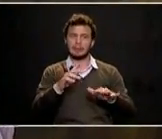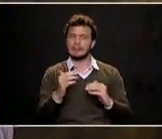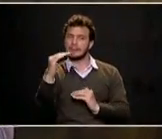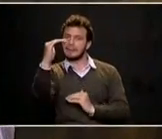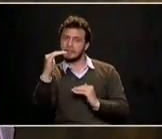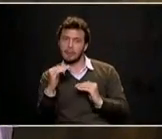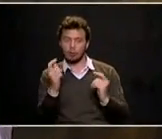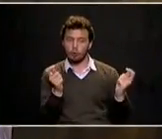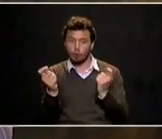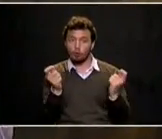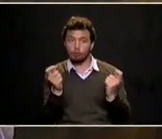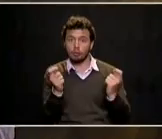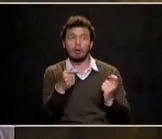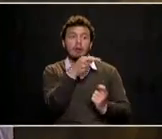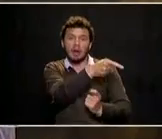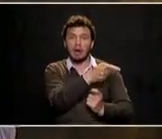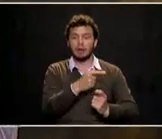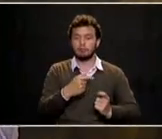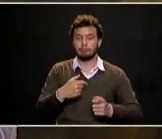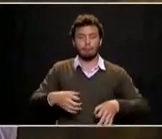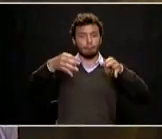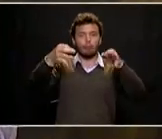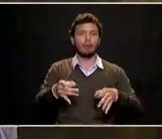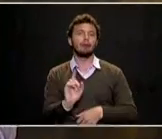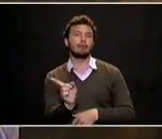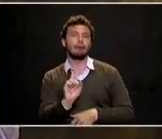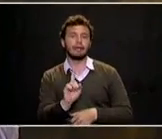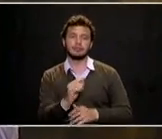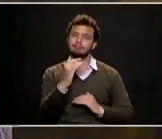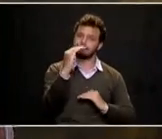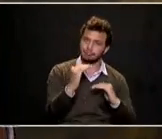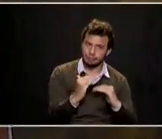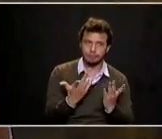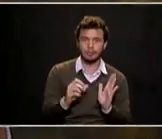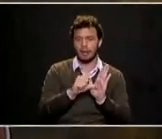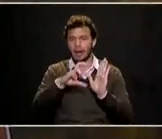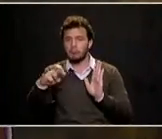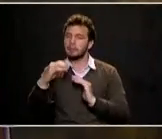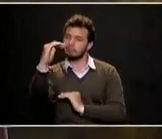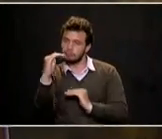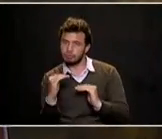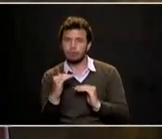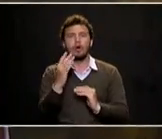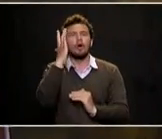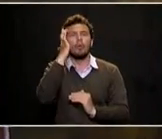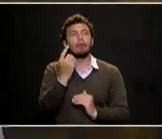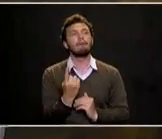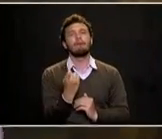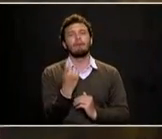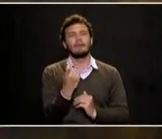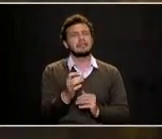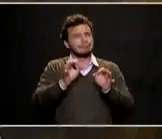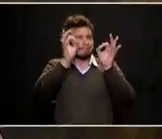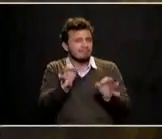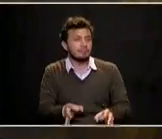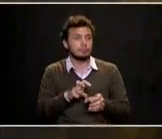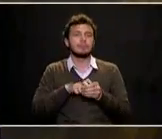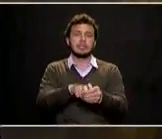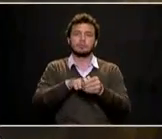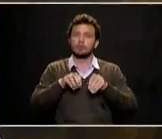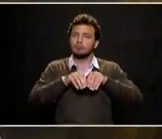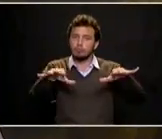las plataformas y todas las opciones que hoy tienen que utilizar las personas porque no hay un buen transporte público. Es urgente